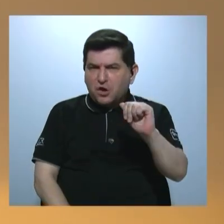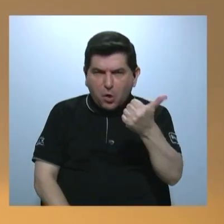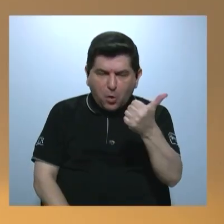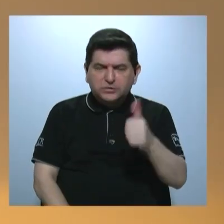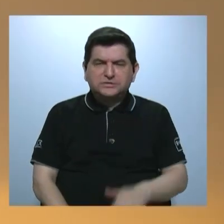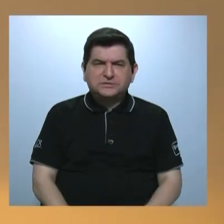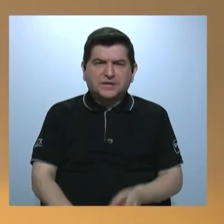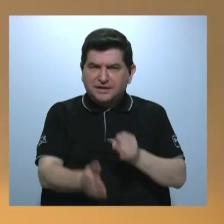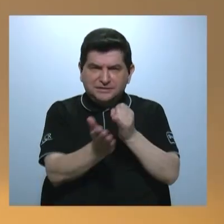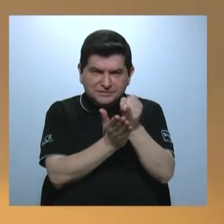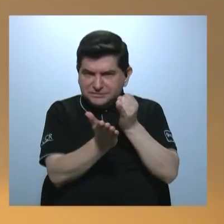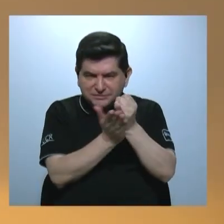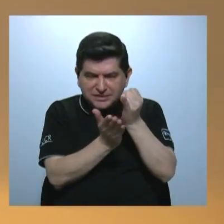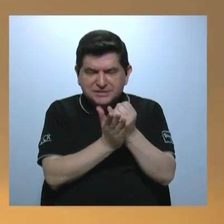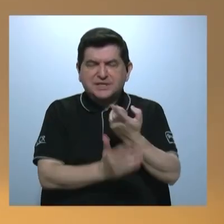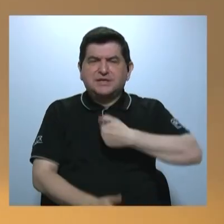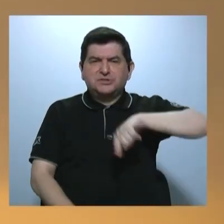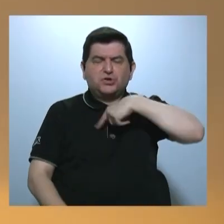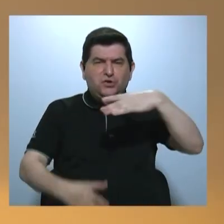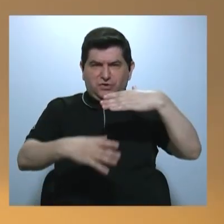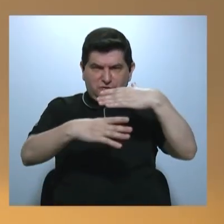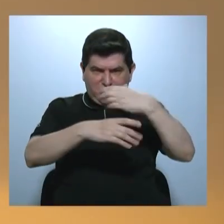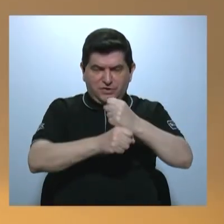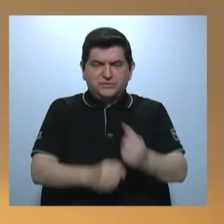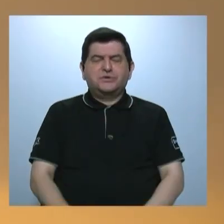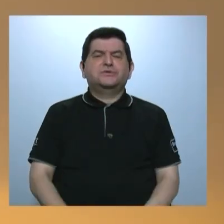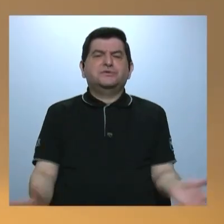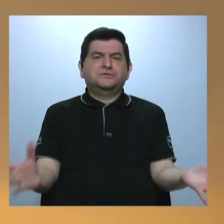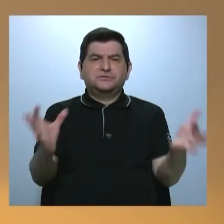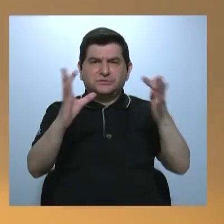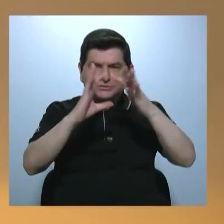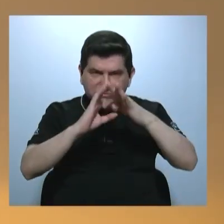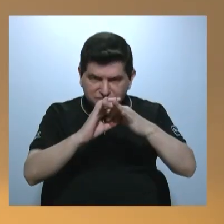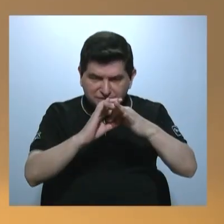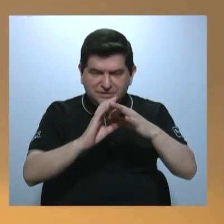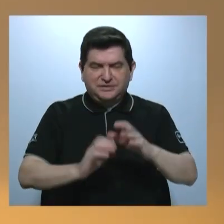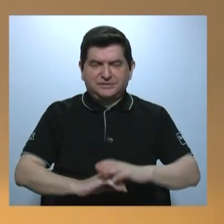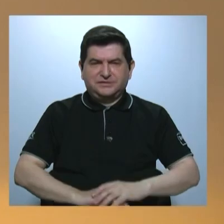que hicimos de